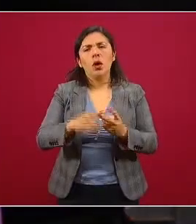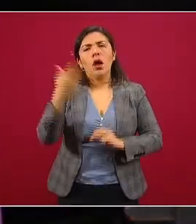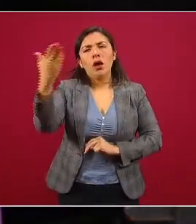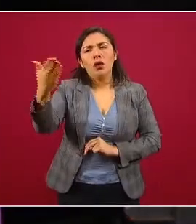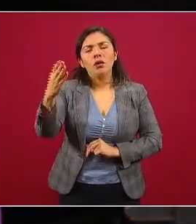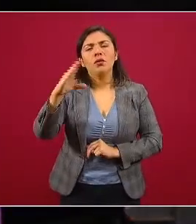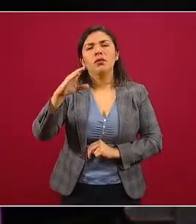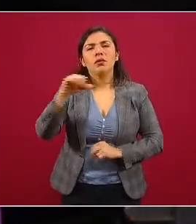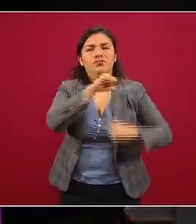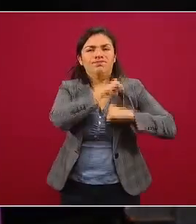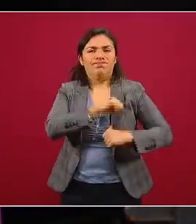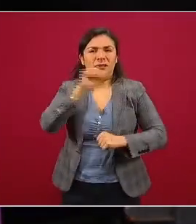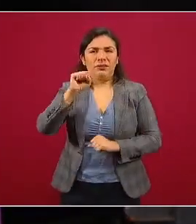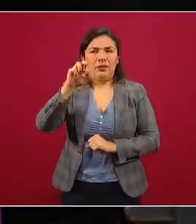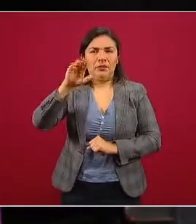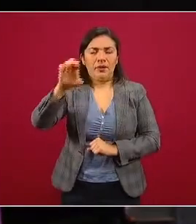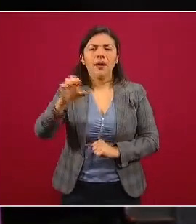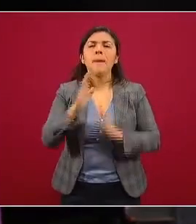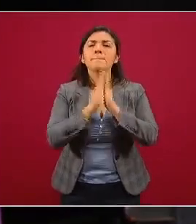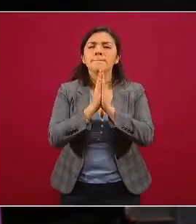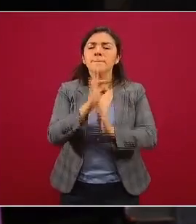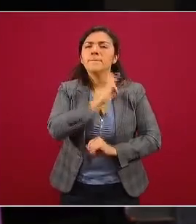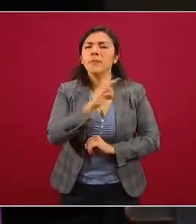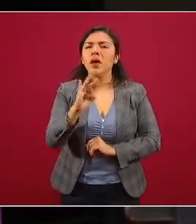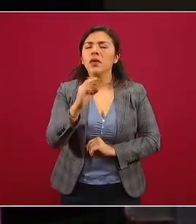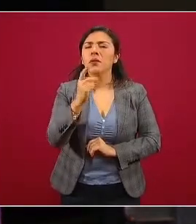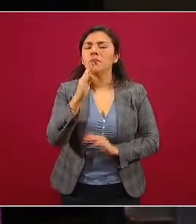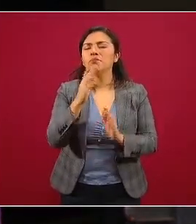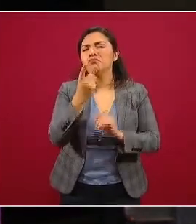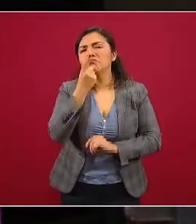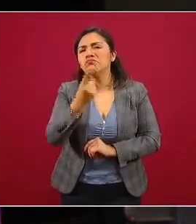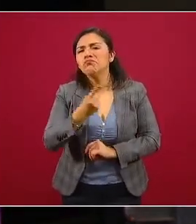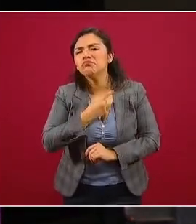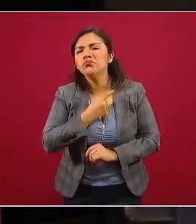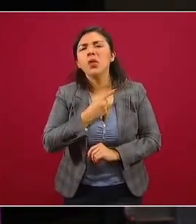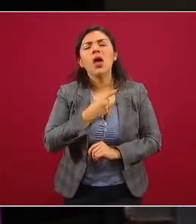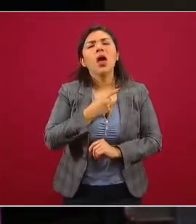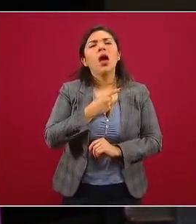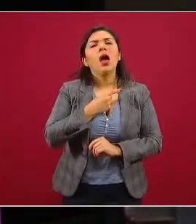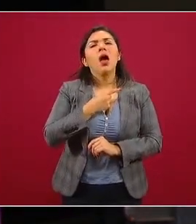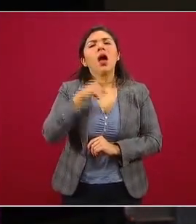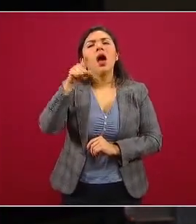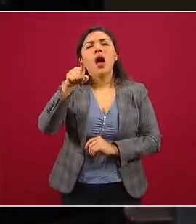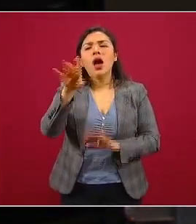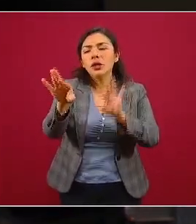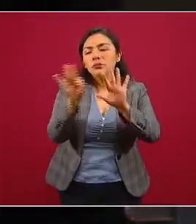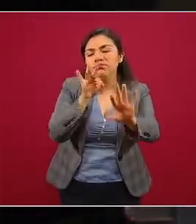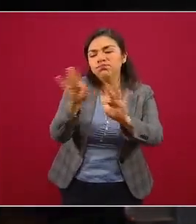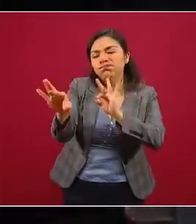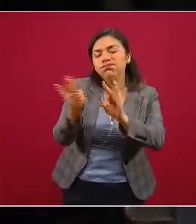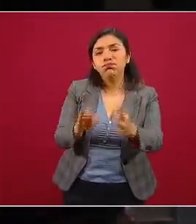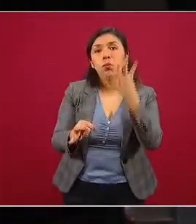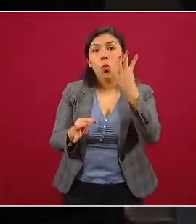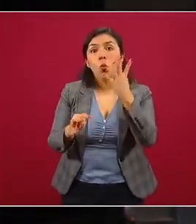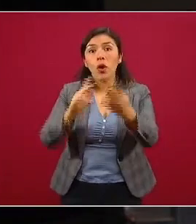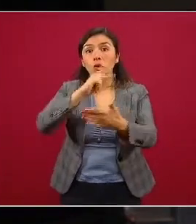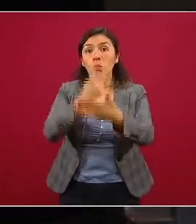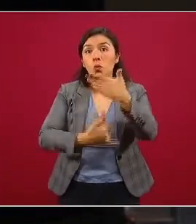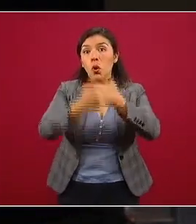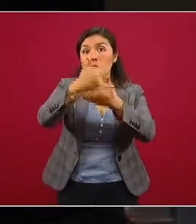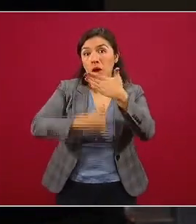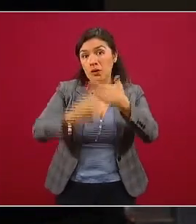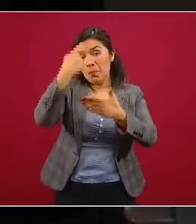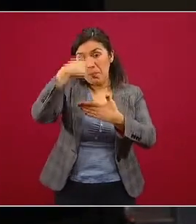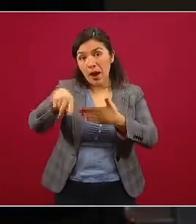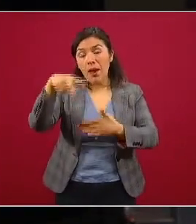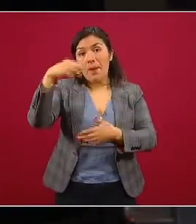el canciller. No sé si nos pudiera comentar cómo se dio la selección de estos cuatro proyectos que con los cuales